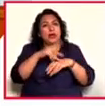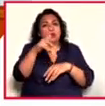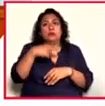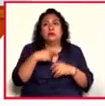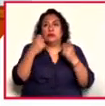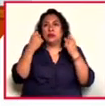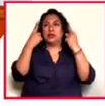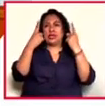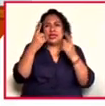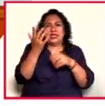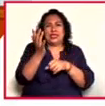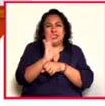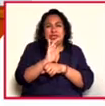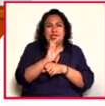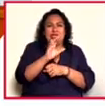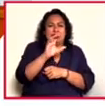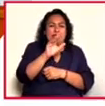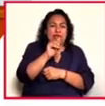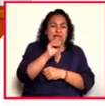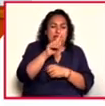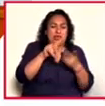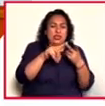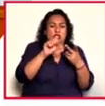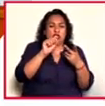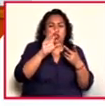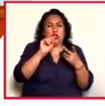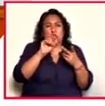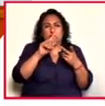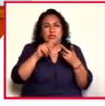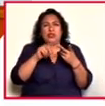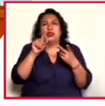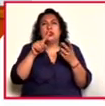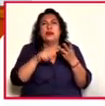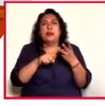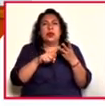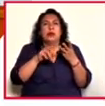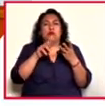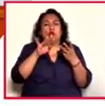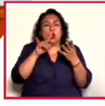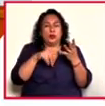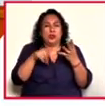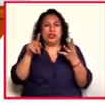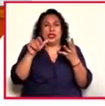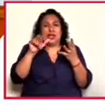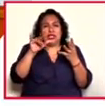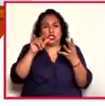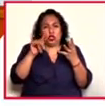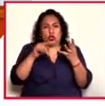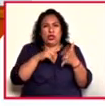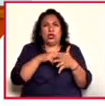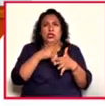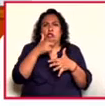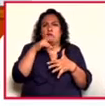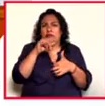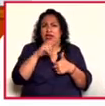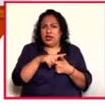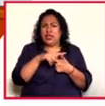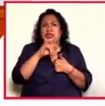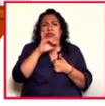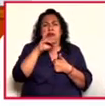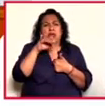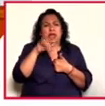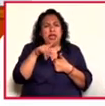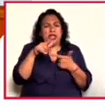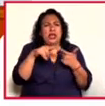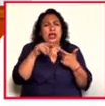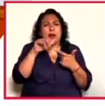y Tarantino, así como de la obra literaria de Bukowski y Burroughs, Aristóteles Bonfil, Giovanni Cortés, Ismael Gallegos y